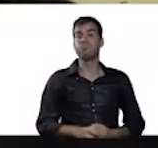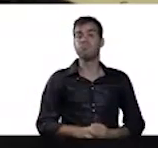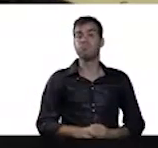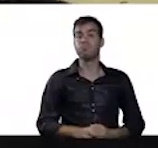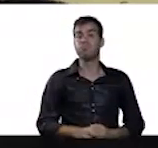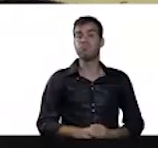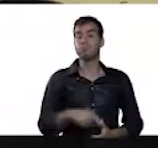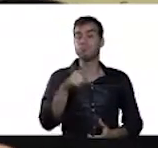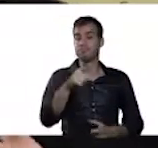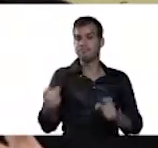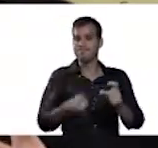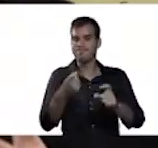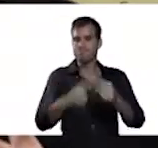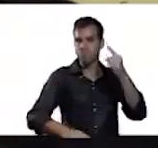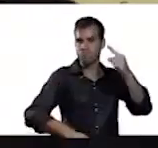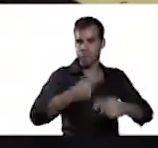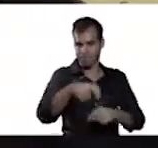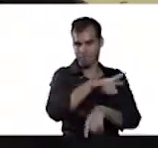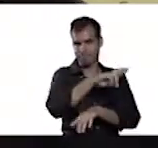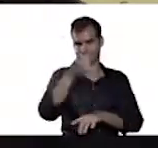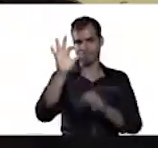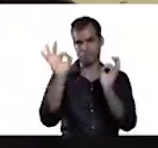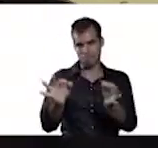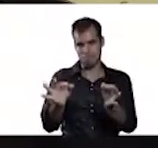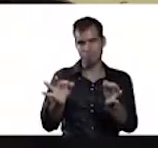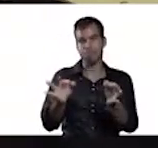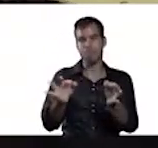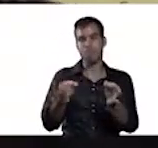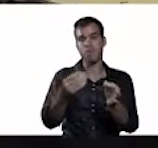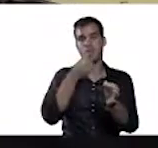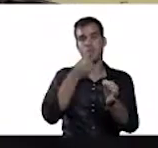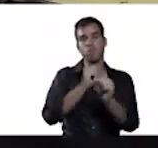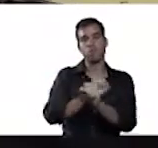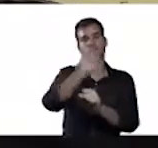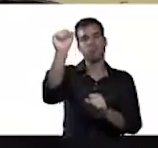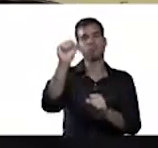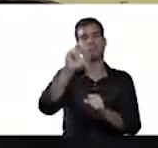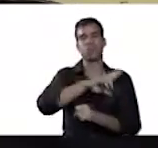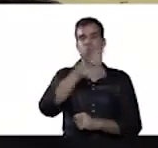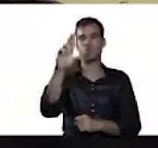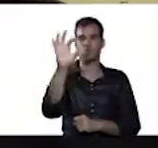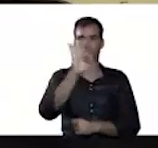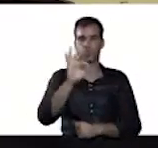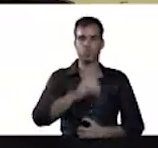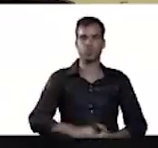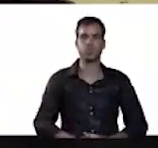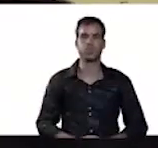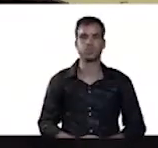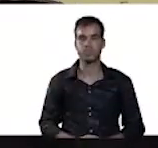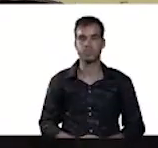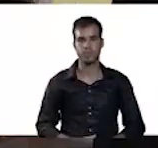encauzar esta situación revolucionaria que va a desembocar en la Revolución de Octubre.